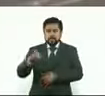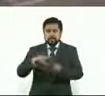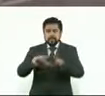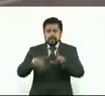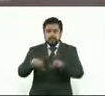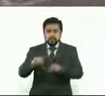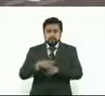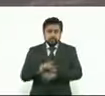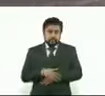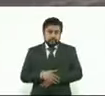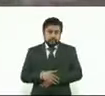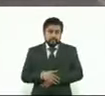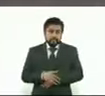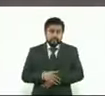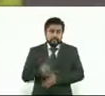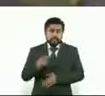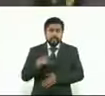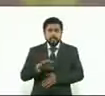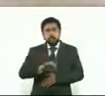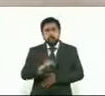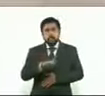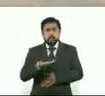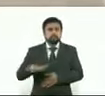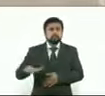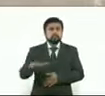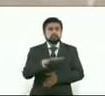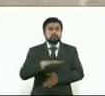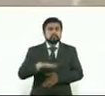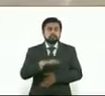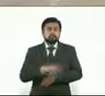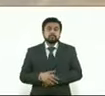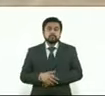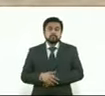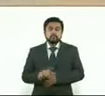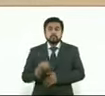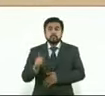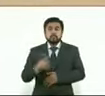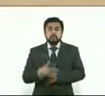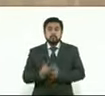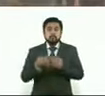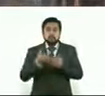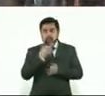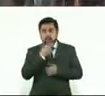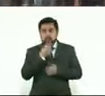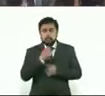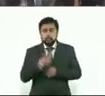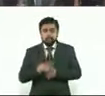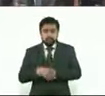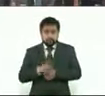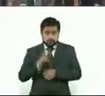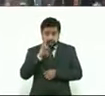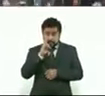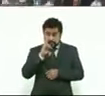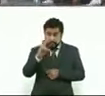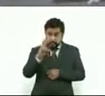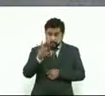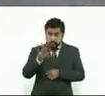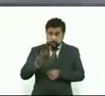a Darwin en la zona justamente en la que se encuentran los hombres. Y bueno, ahí aparece del lado